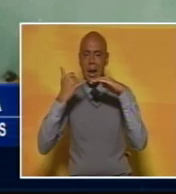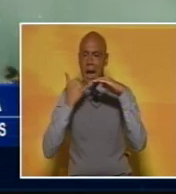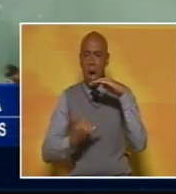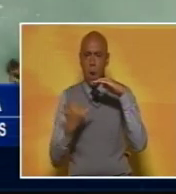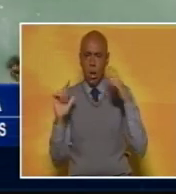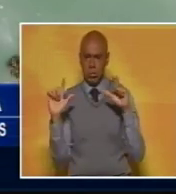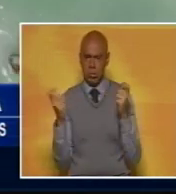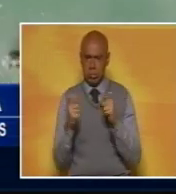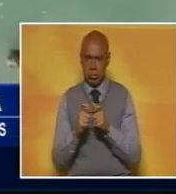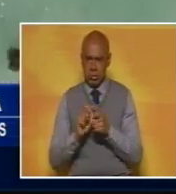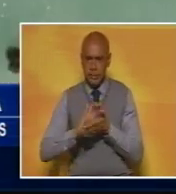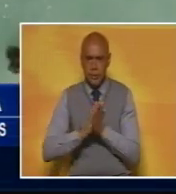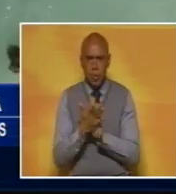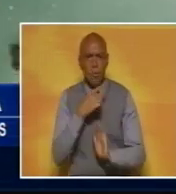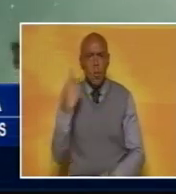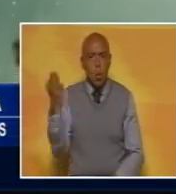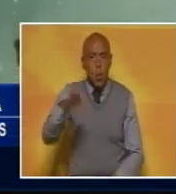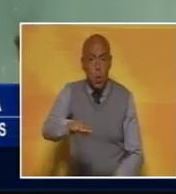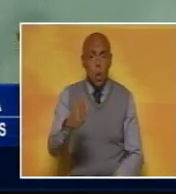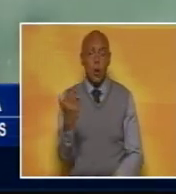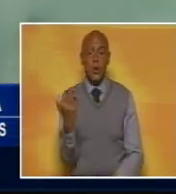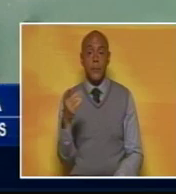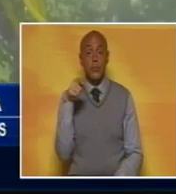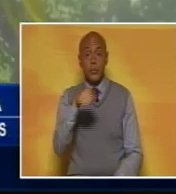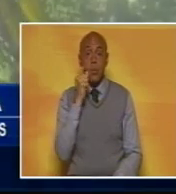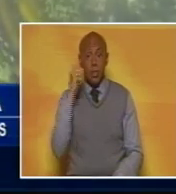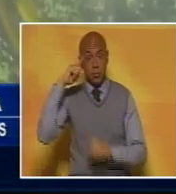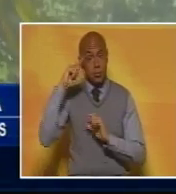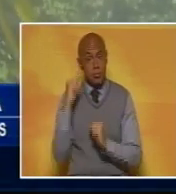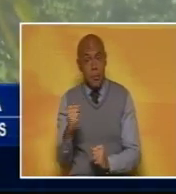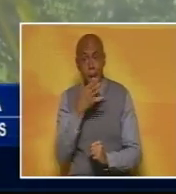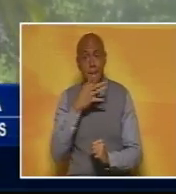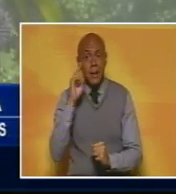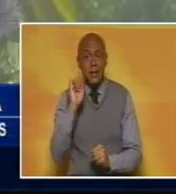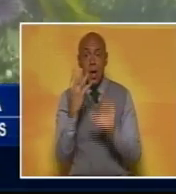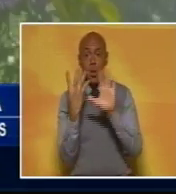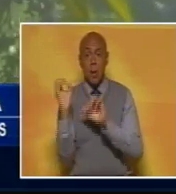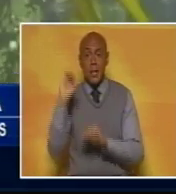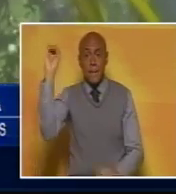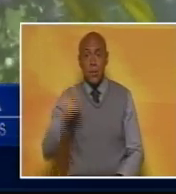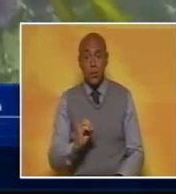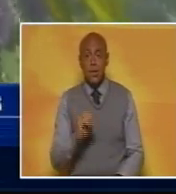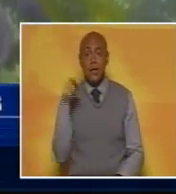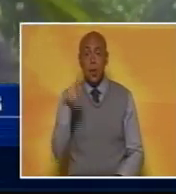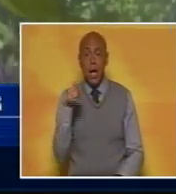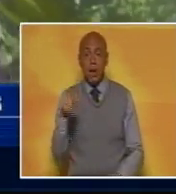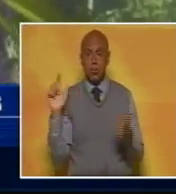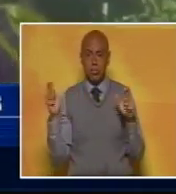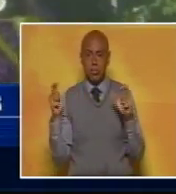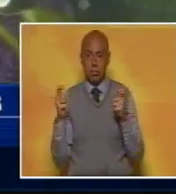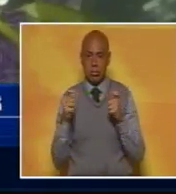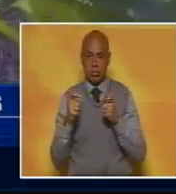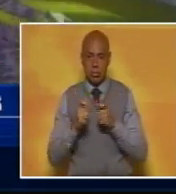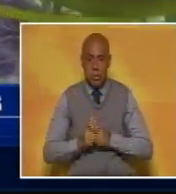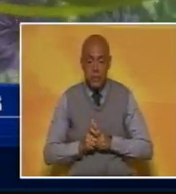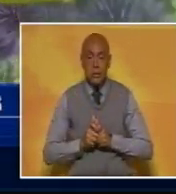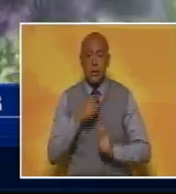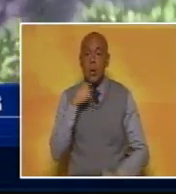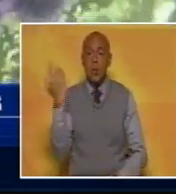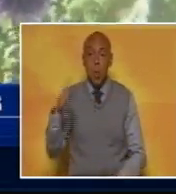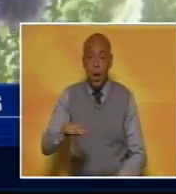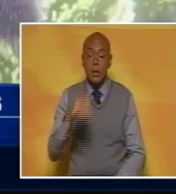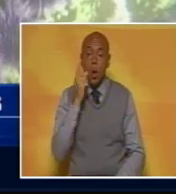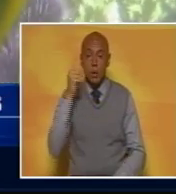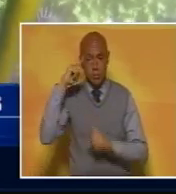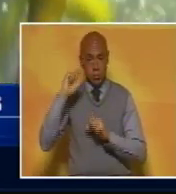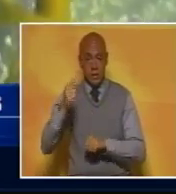algas y kelpo. Los científicos dicen que esta región ha perdido el 90% de sus bosques de algas marinas. Los expertos culpan